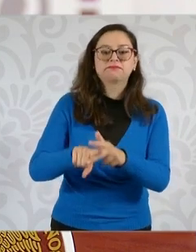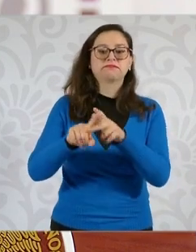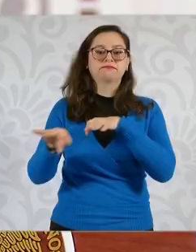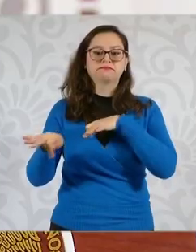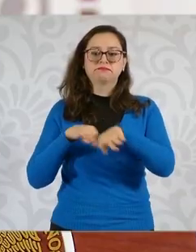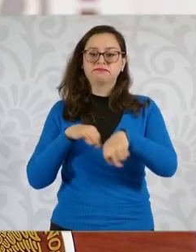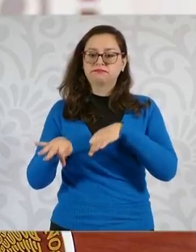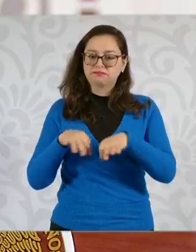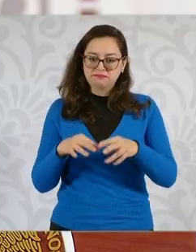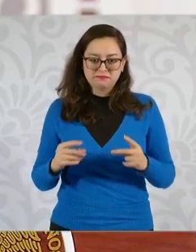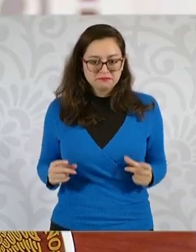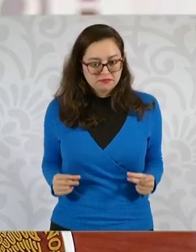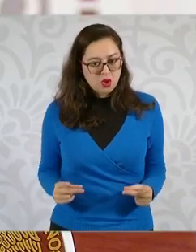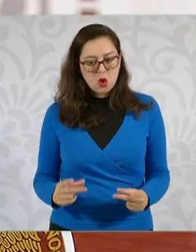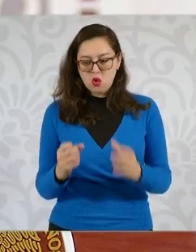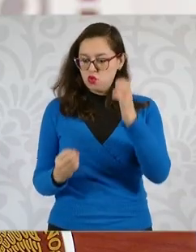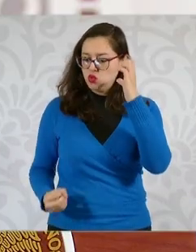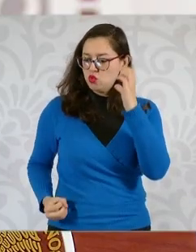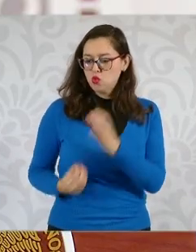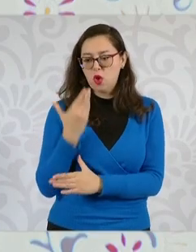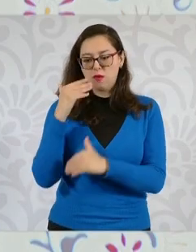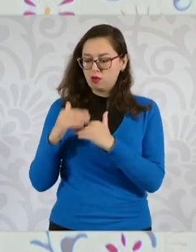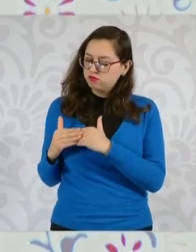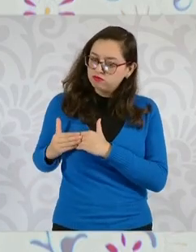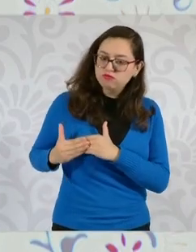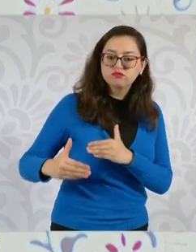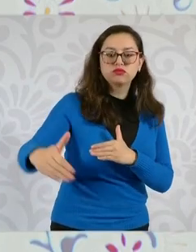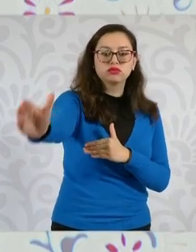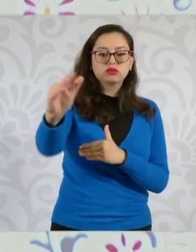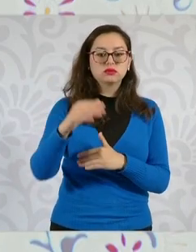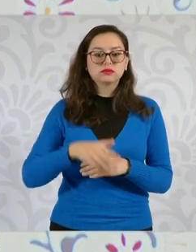pues a una nueva era de la justicia en México